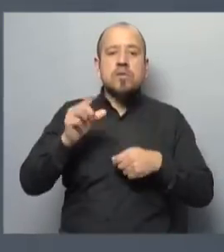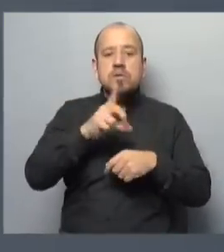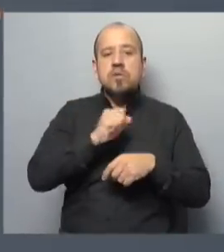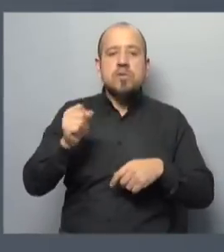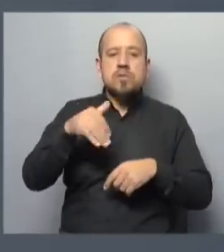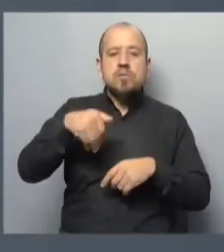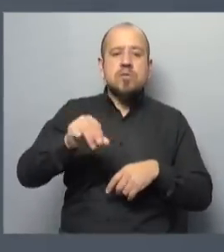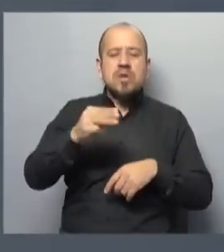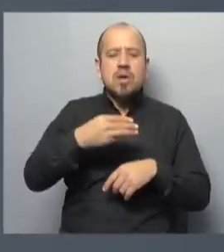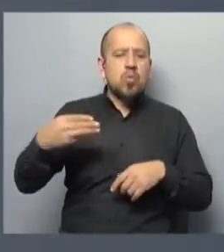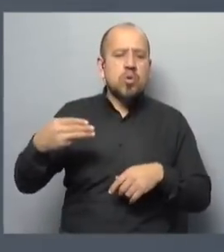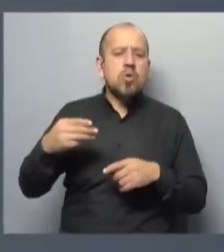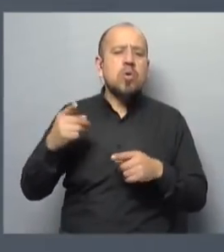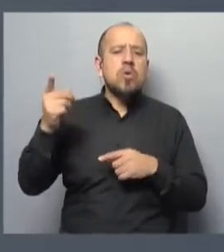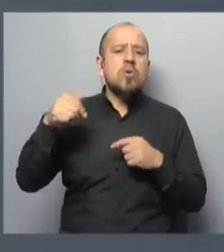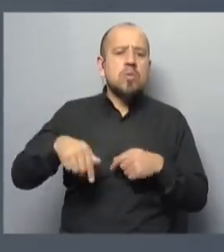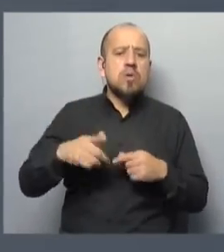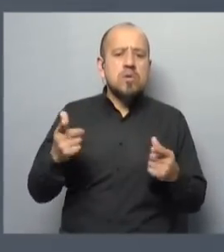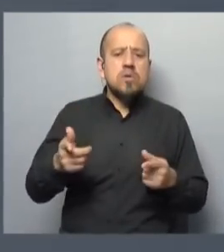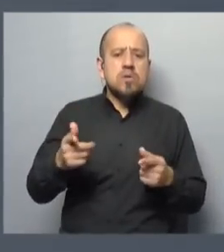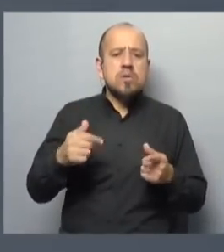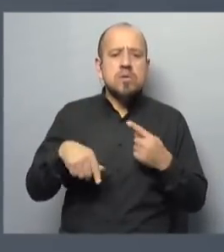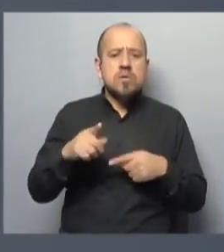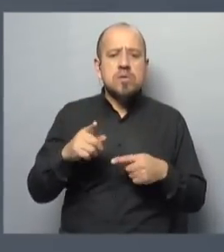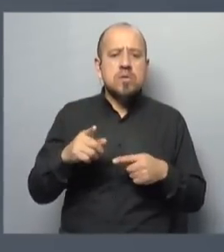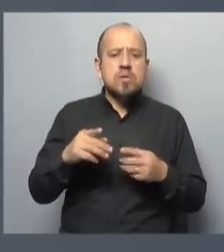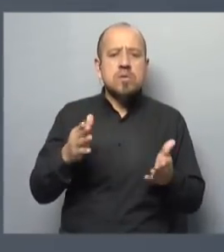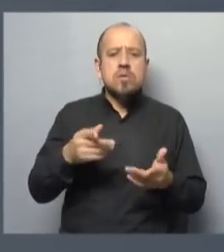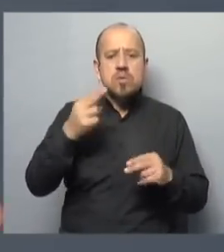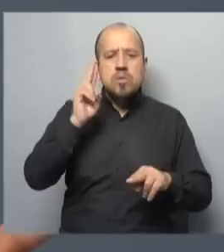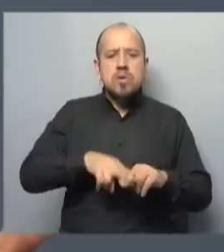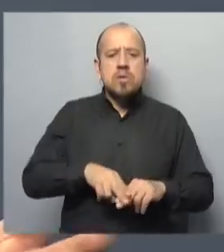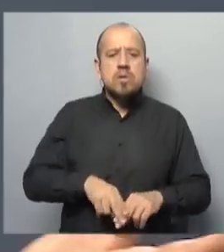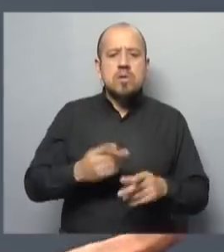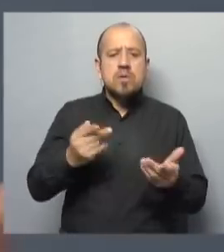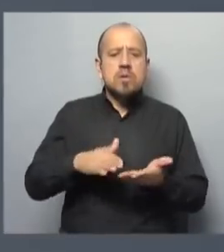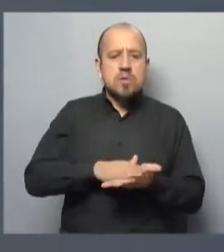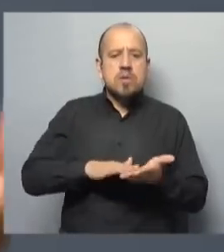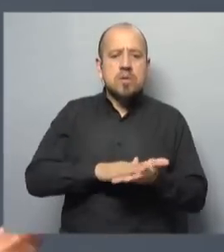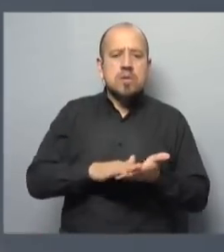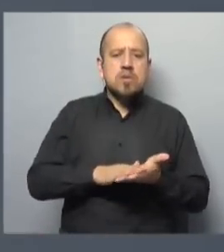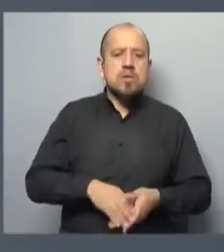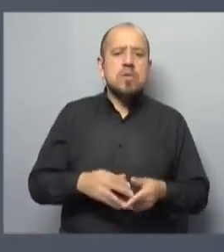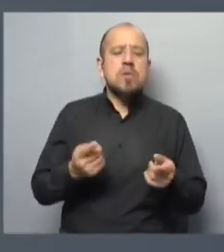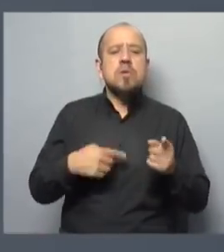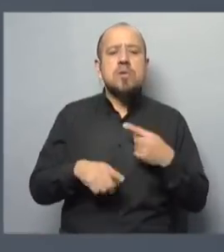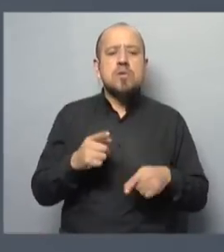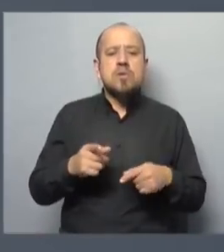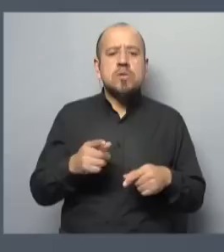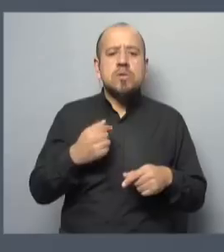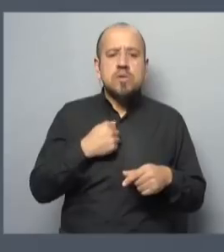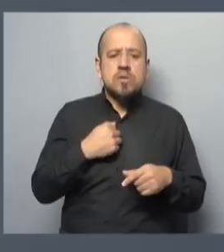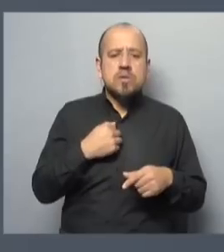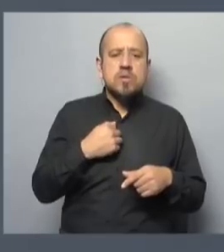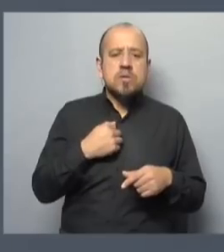tomando de cosas que cuando terminemos todo patitas adelante hablando mal y pronto no valemos nada o sea nos vamos como venimos y a mí que